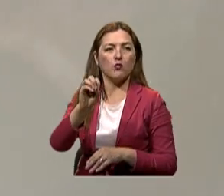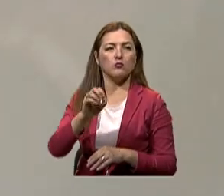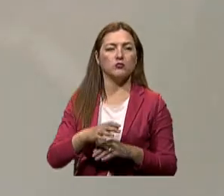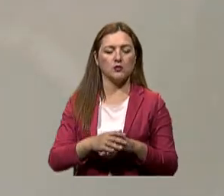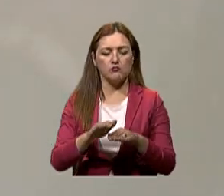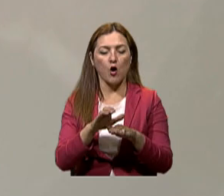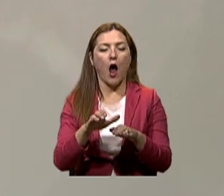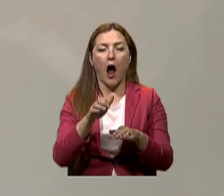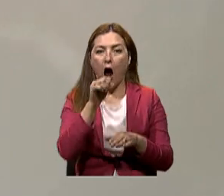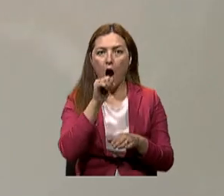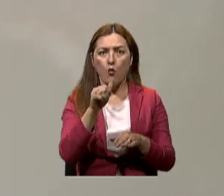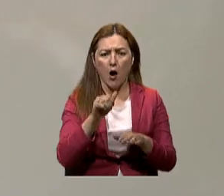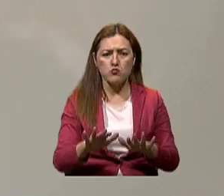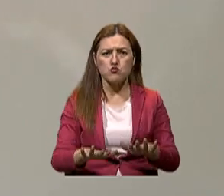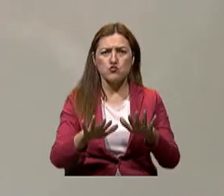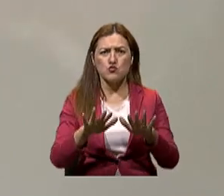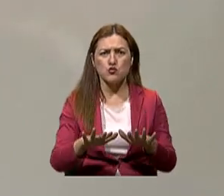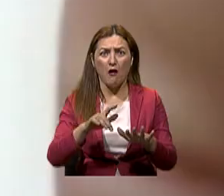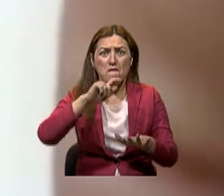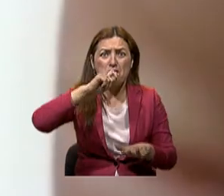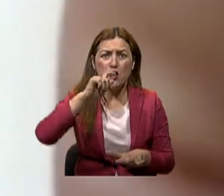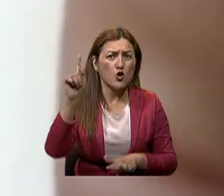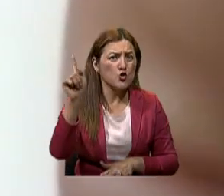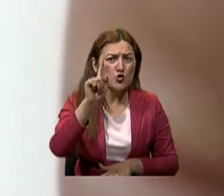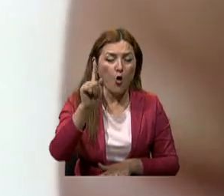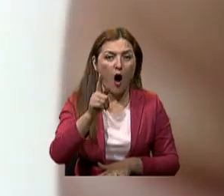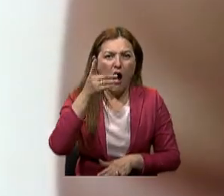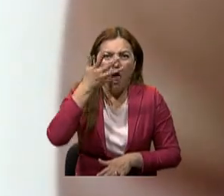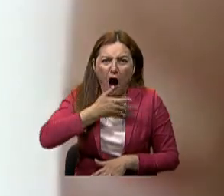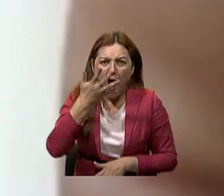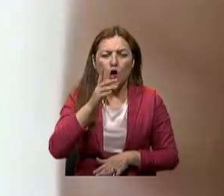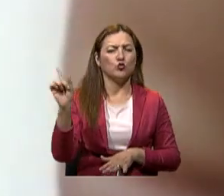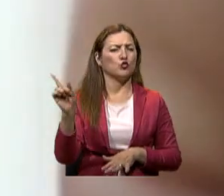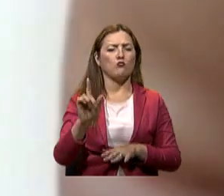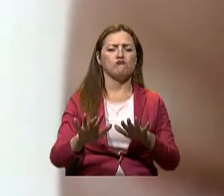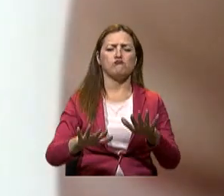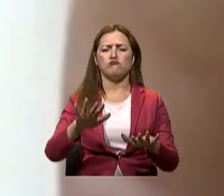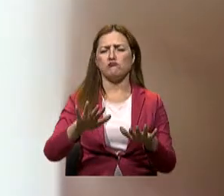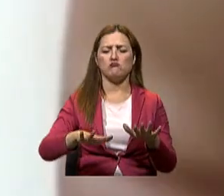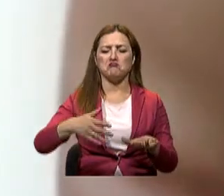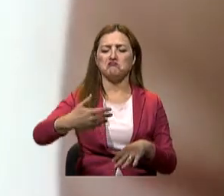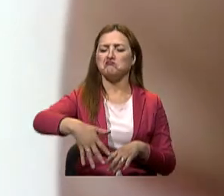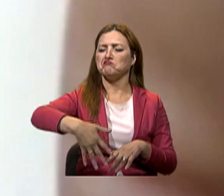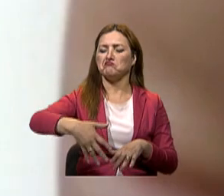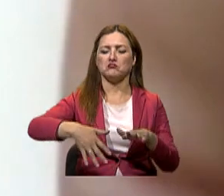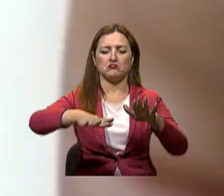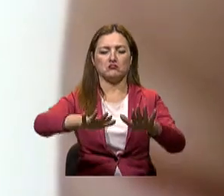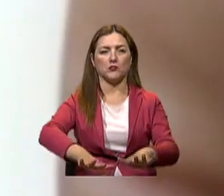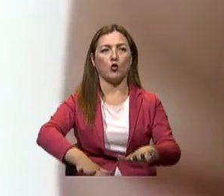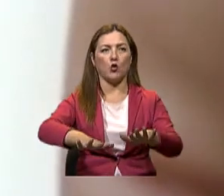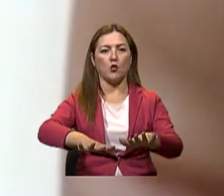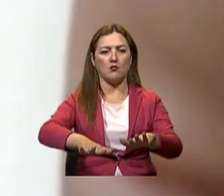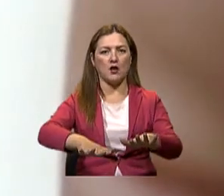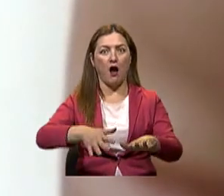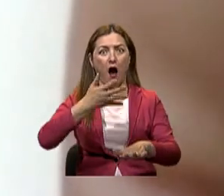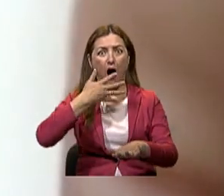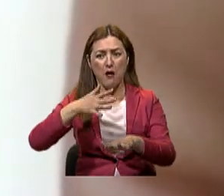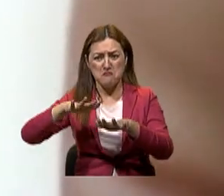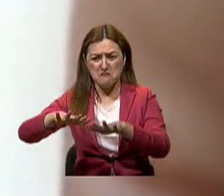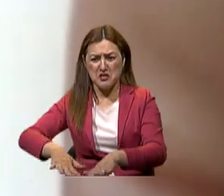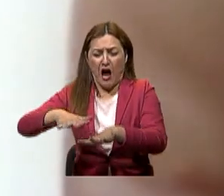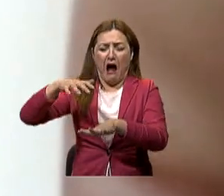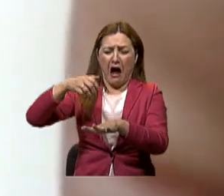ser tibia, cosa que no vayan a lastimar, porque si usamos un agua muy caliente, lo que va a pasar es que vamos a quemar la piel y esto nos va a traer